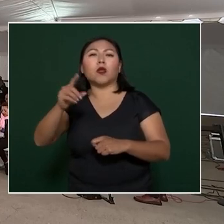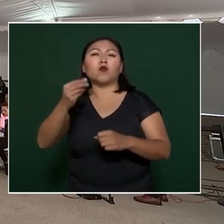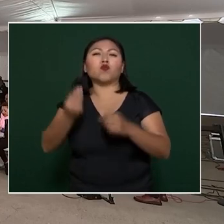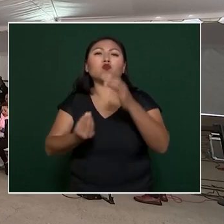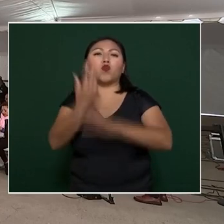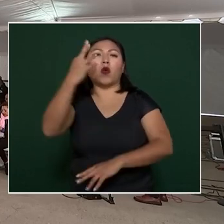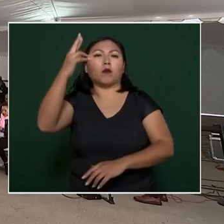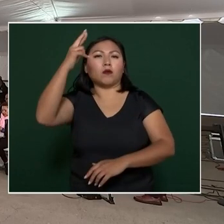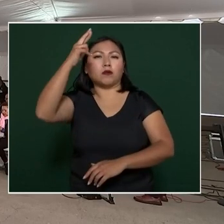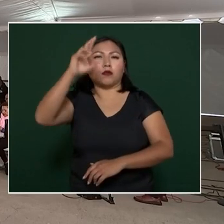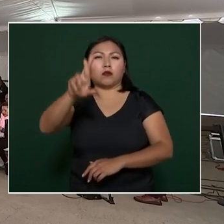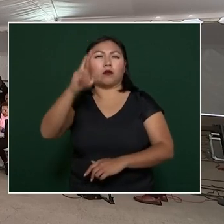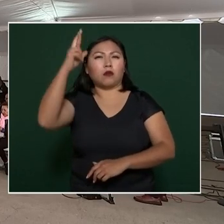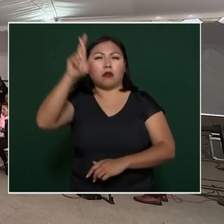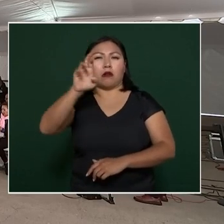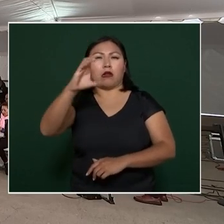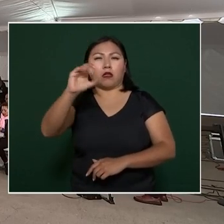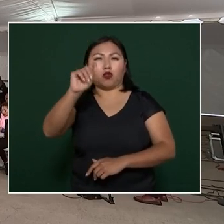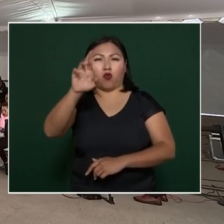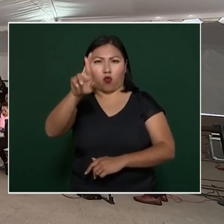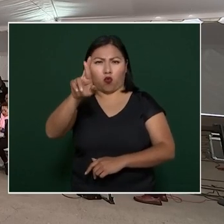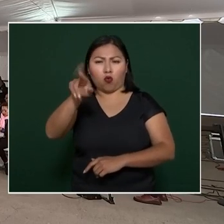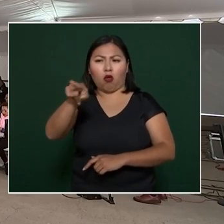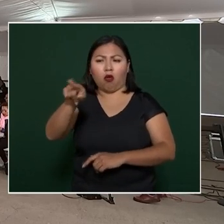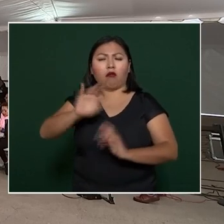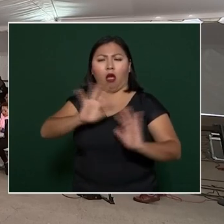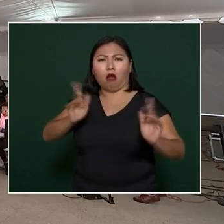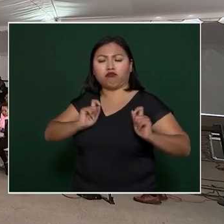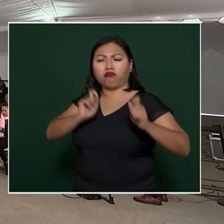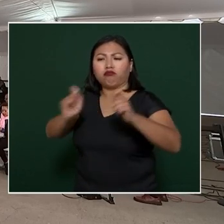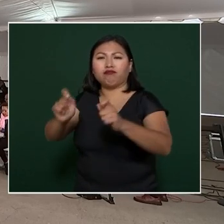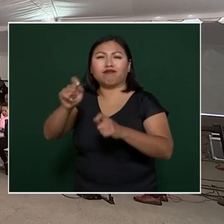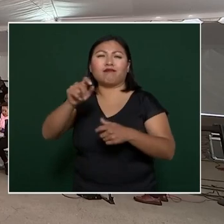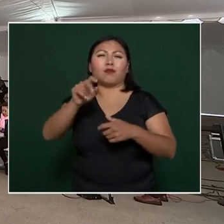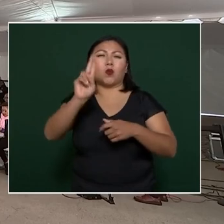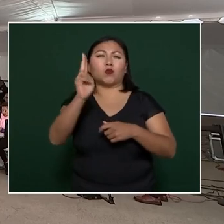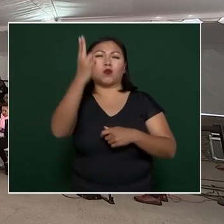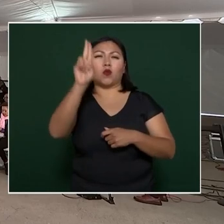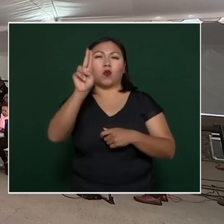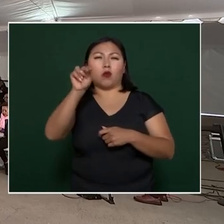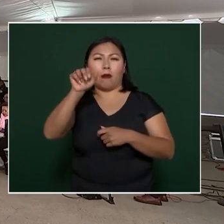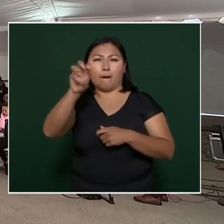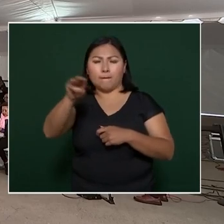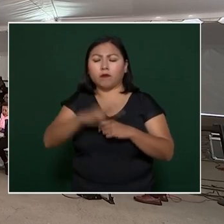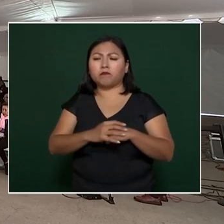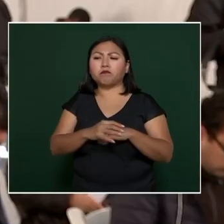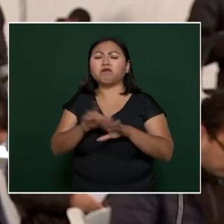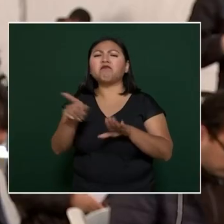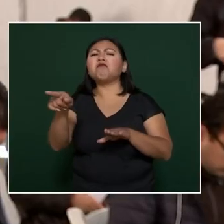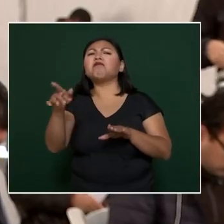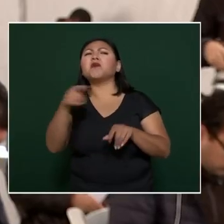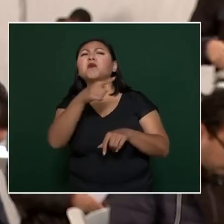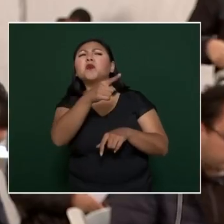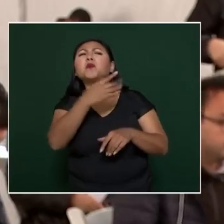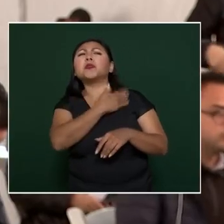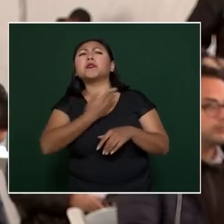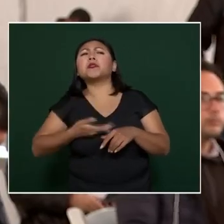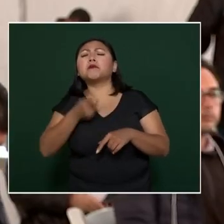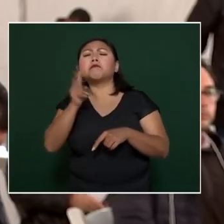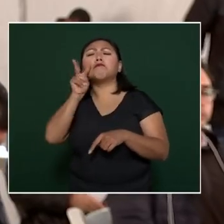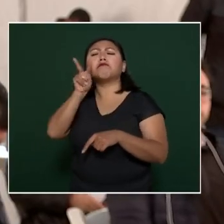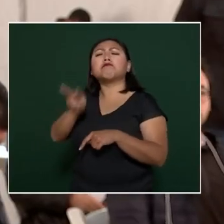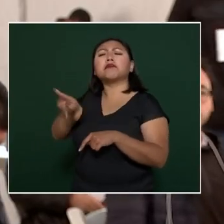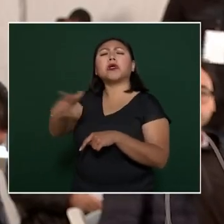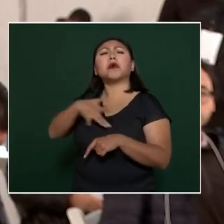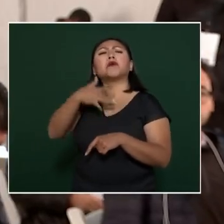si conoce a Leonardo Lomelí qué perspectiva tiene de él qué esperaría de su gestión al frente de la máxima casa de estudios